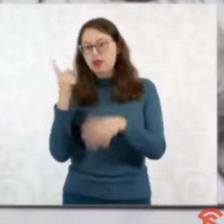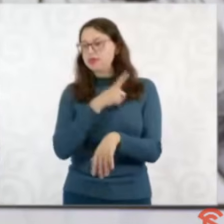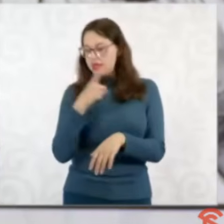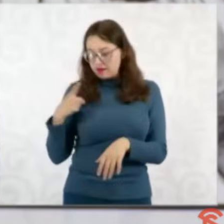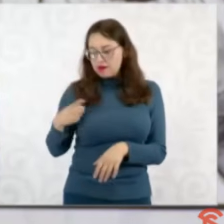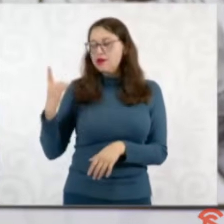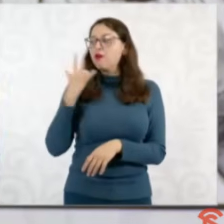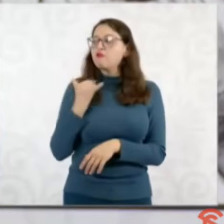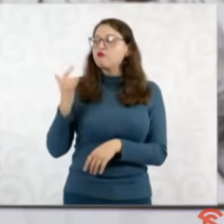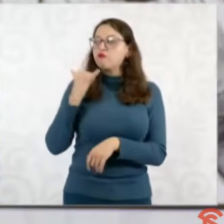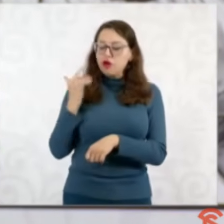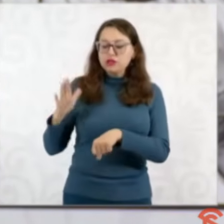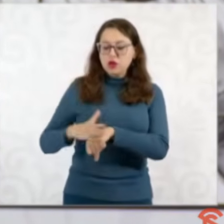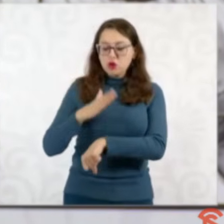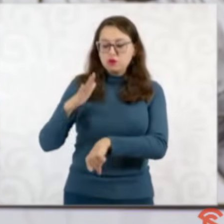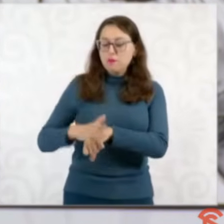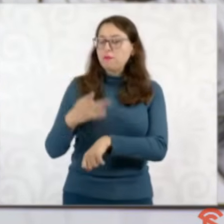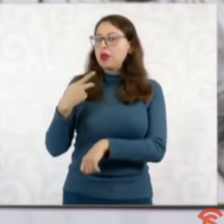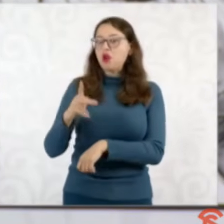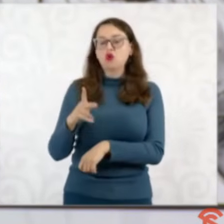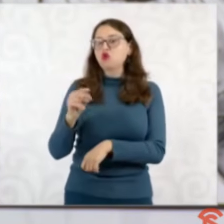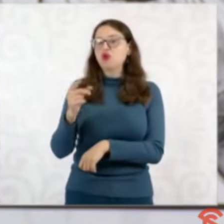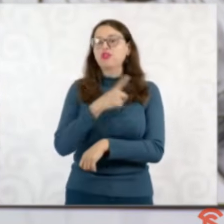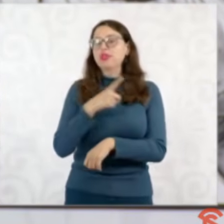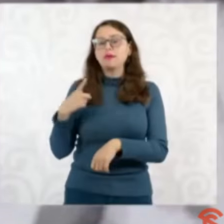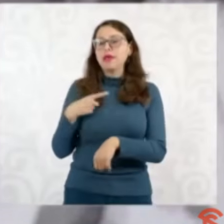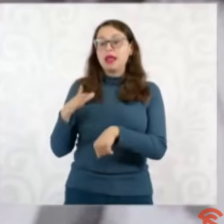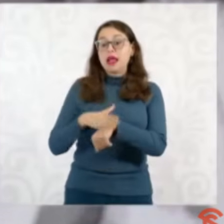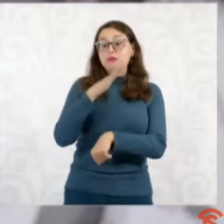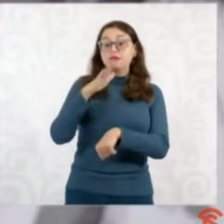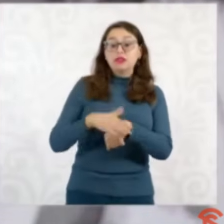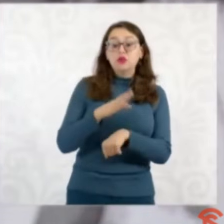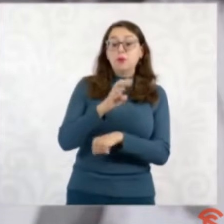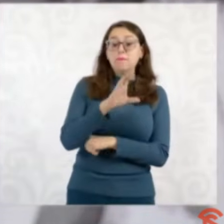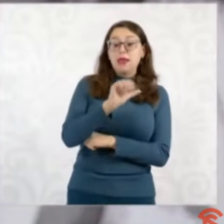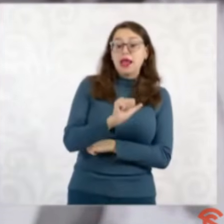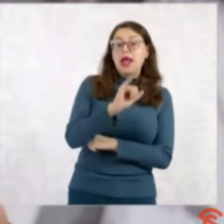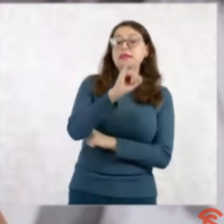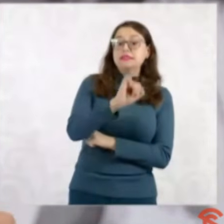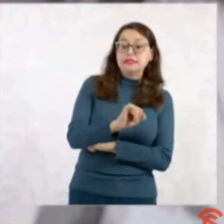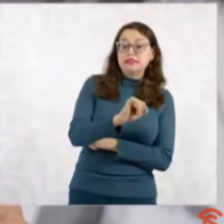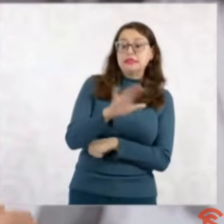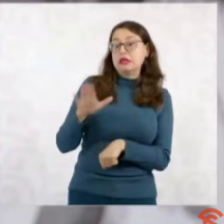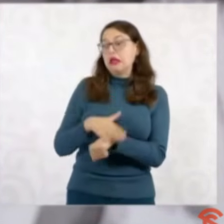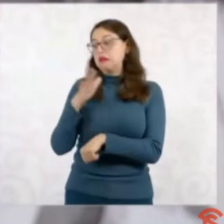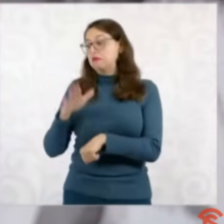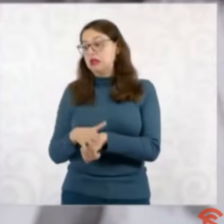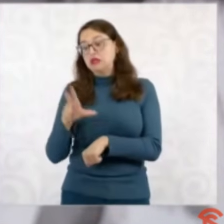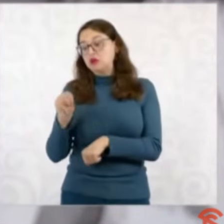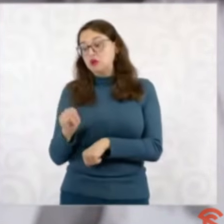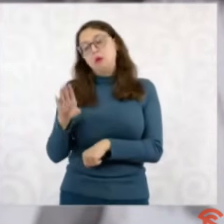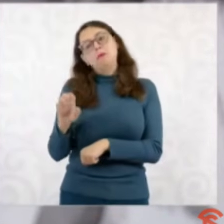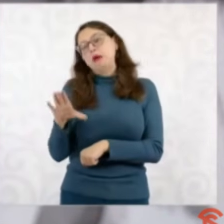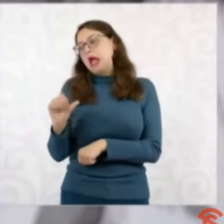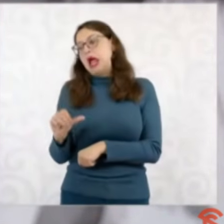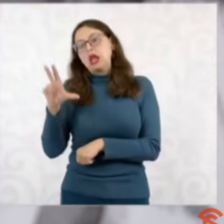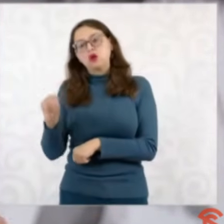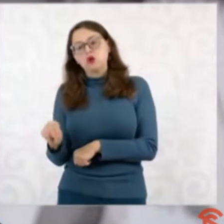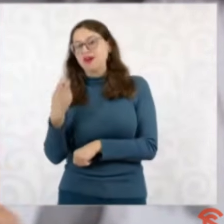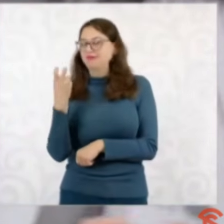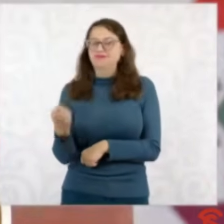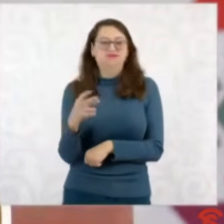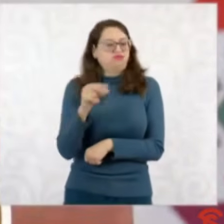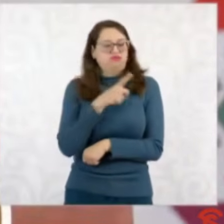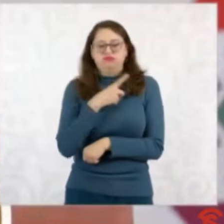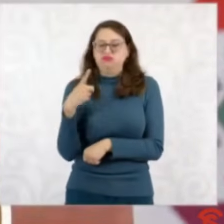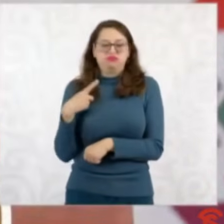nosotros los construimos como derechos universales para todas y para todos, para mejorar la condición de las familias y